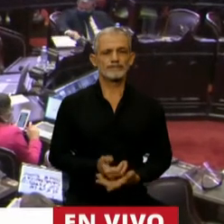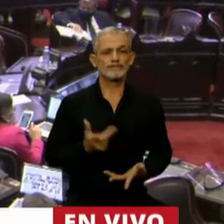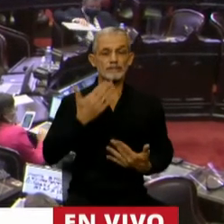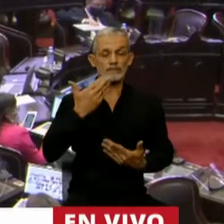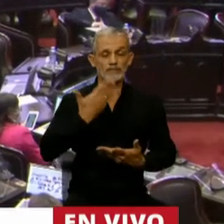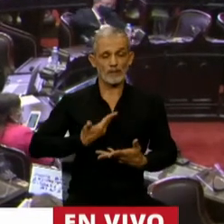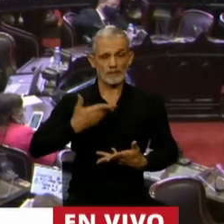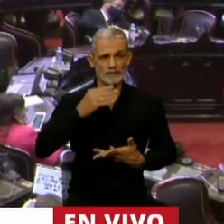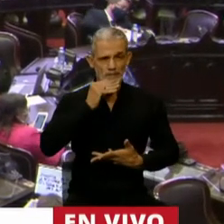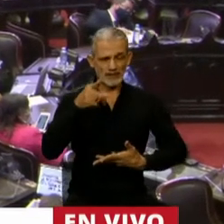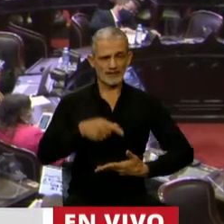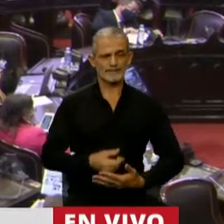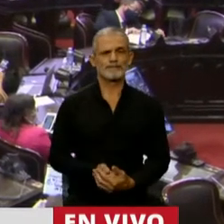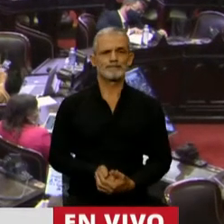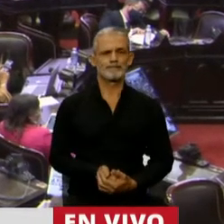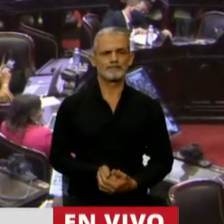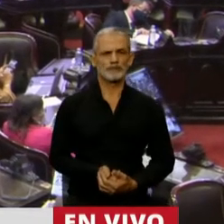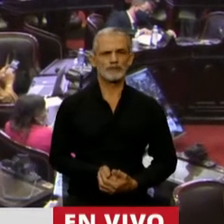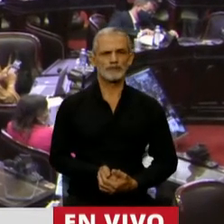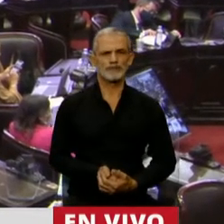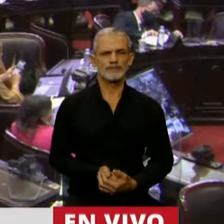Gracias, señor presidente.